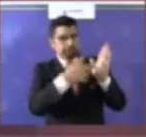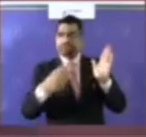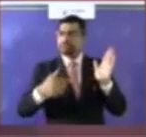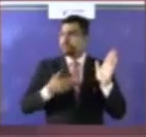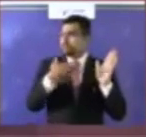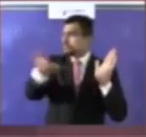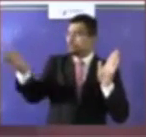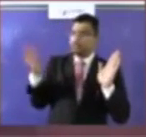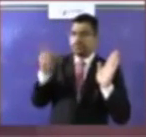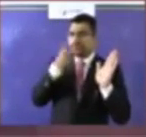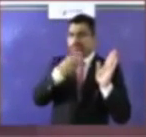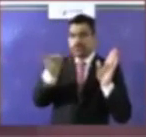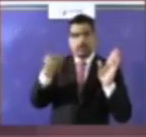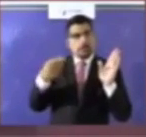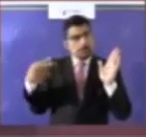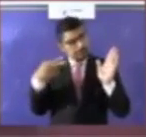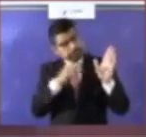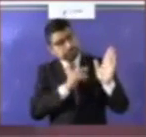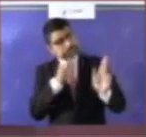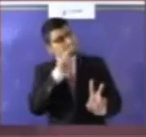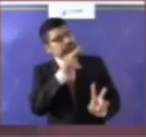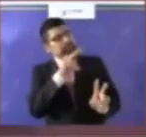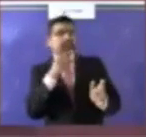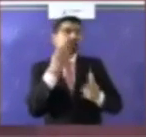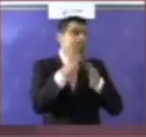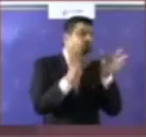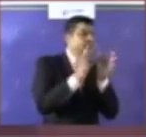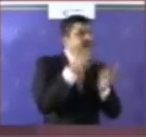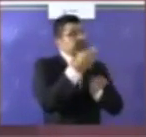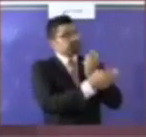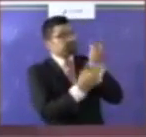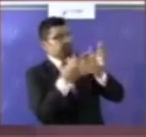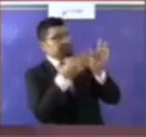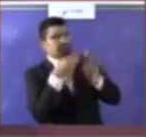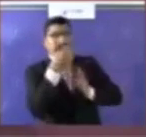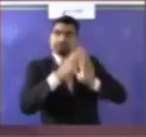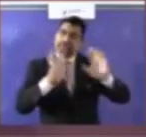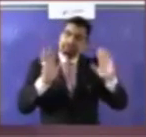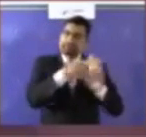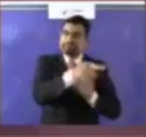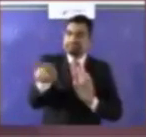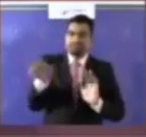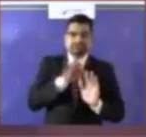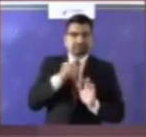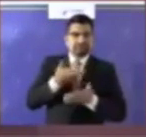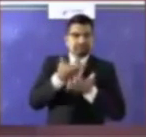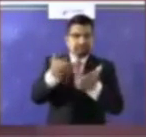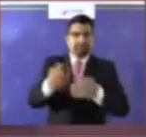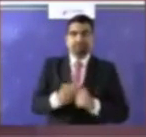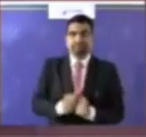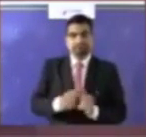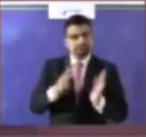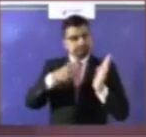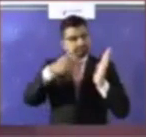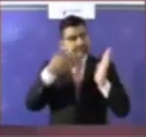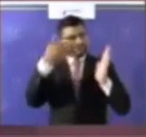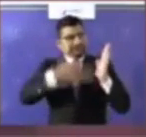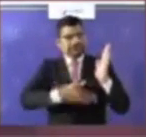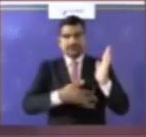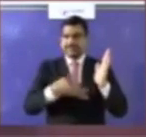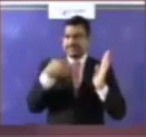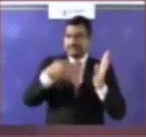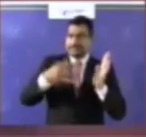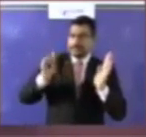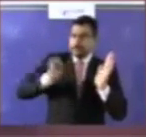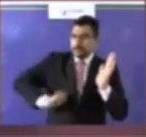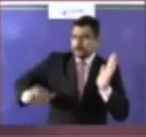en un momento, a la crítica. De lo que quiero hablar es de una técnica genuinamente